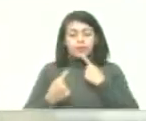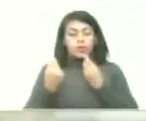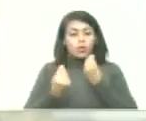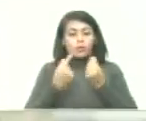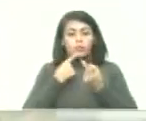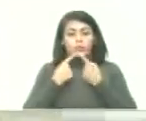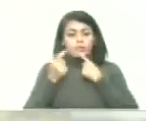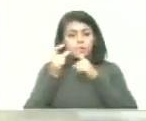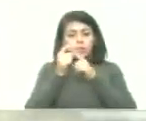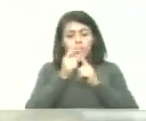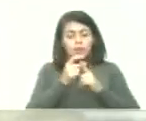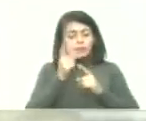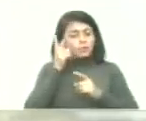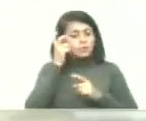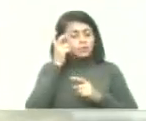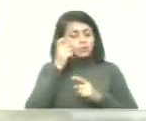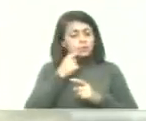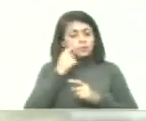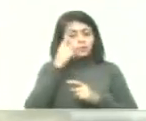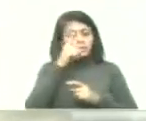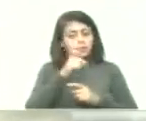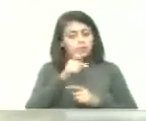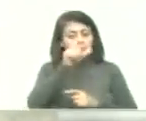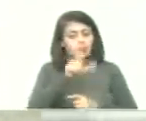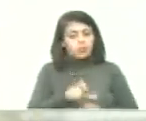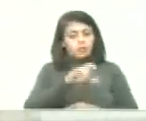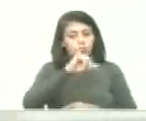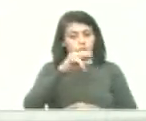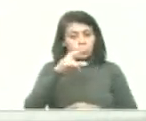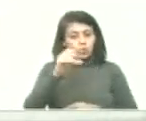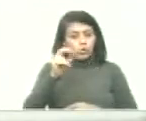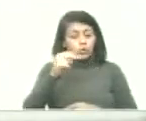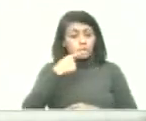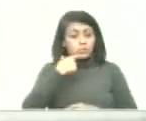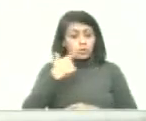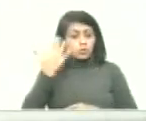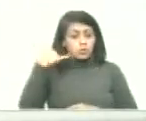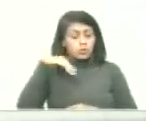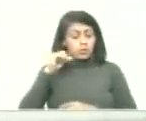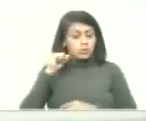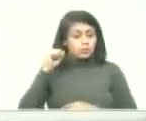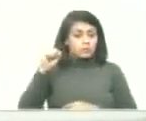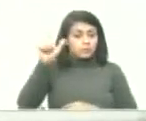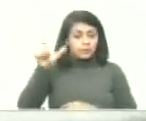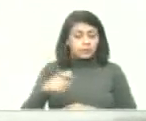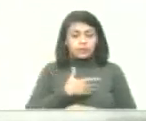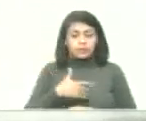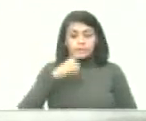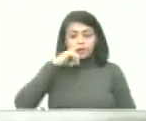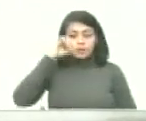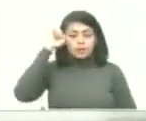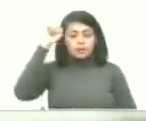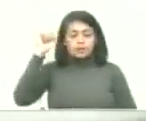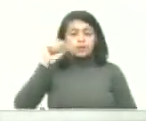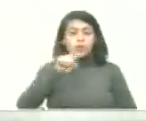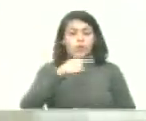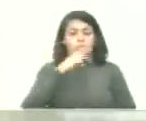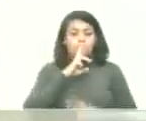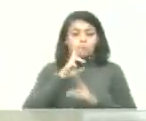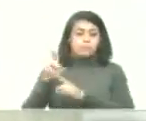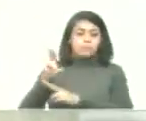se dice. Y le preguntaron a Bolton sobre el presunto atentado en contra del presidente Maduro. Y Bolton dijo,